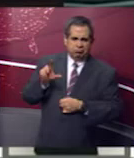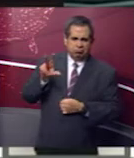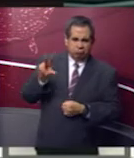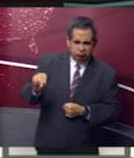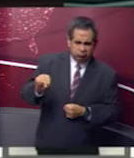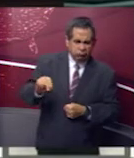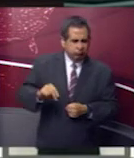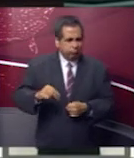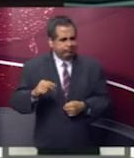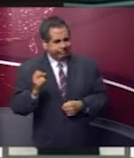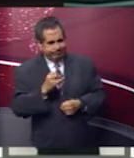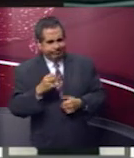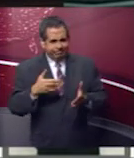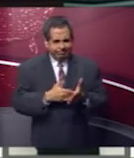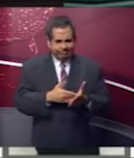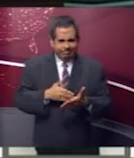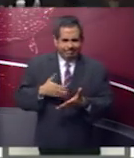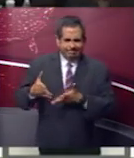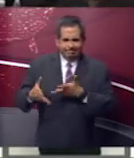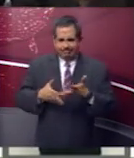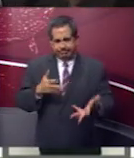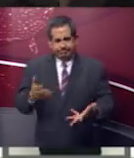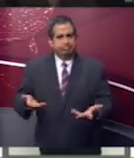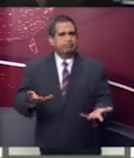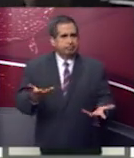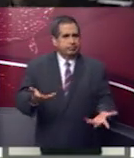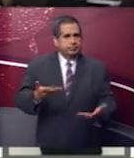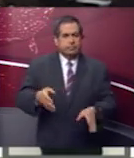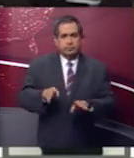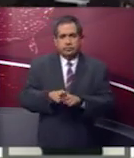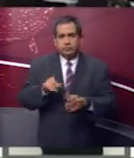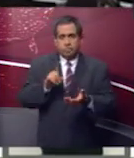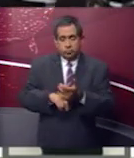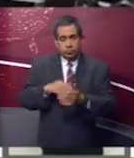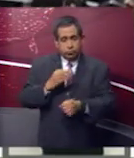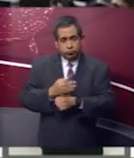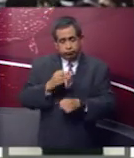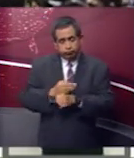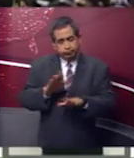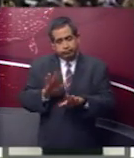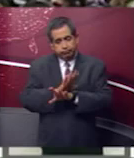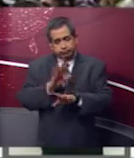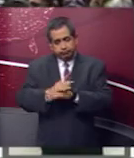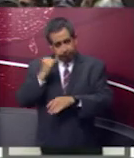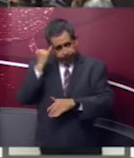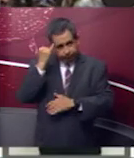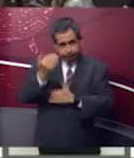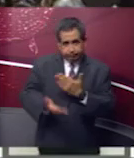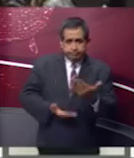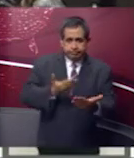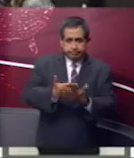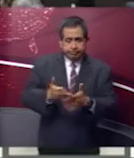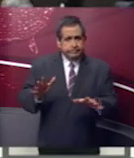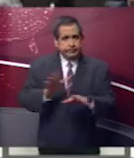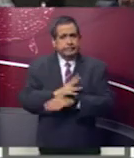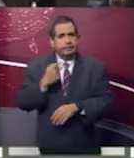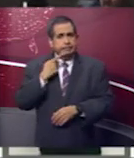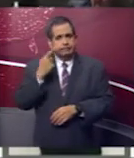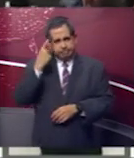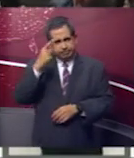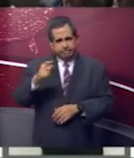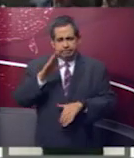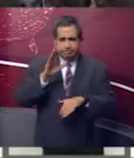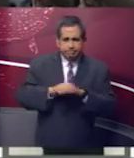el diálogo. Para hacer frente a esta nueva realidad, en el Poder Legislativo se han presentado diversas iniciativas en materia de reforma política con la